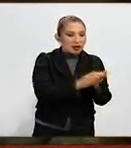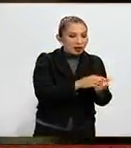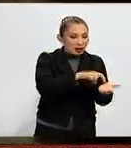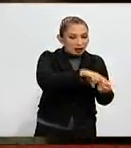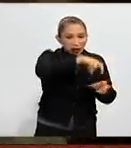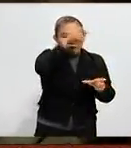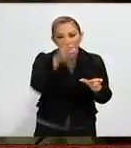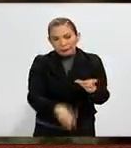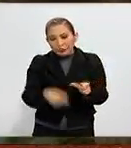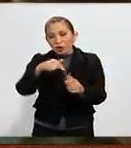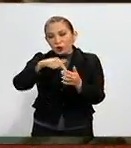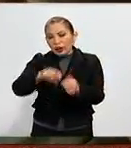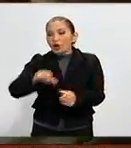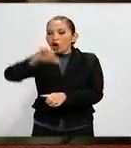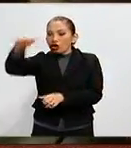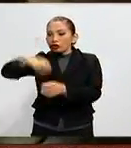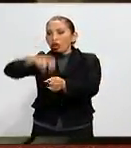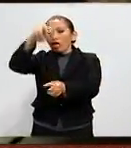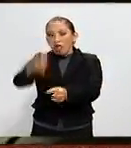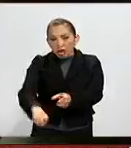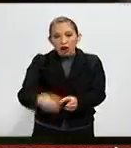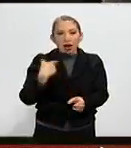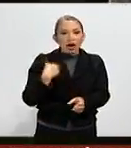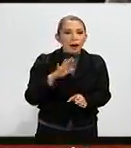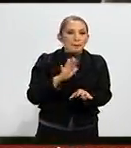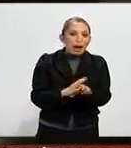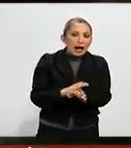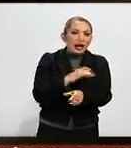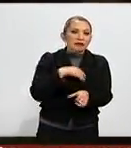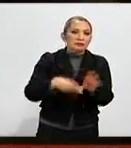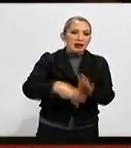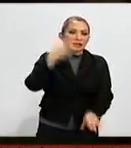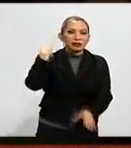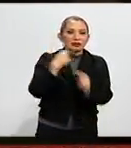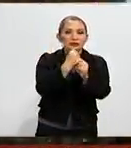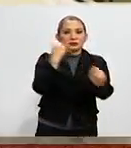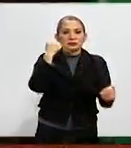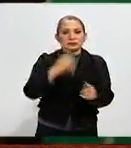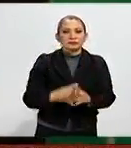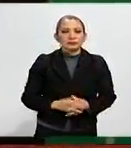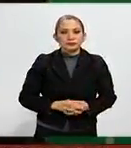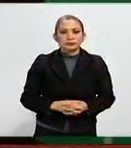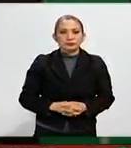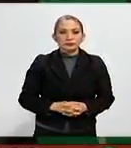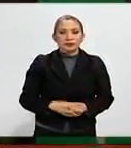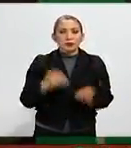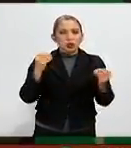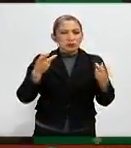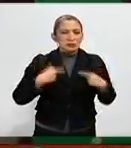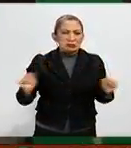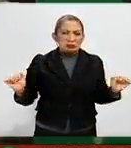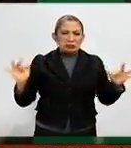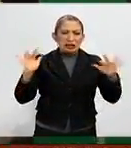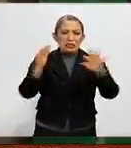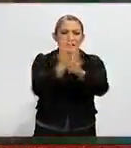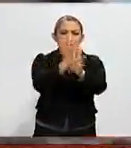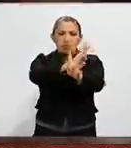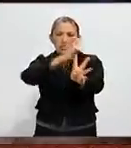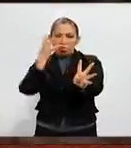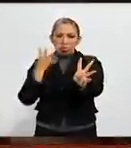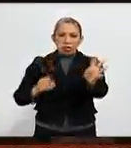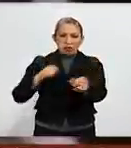de bajarme en varios lugares donde pueda pasar un poco más vacío el transporte. La sobredemanda derivó en largas